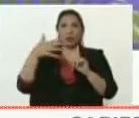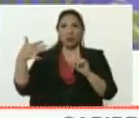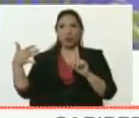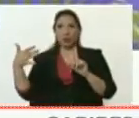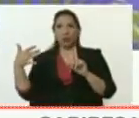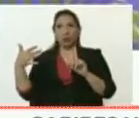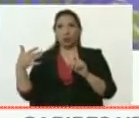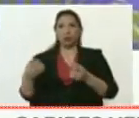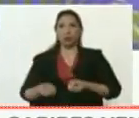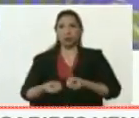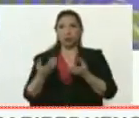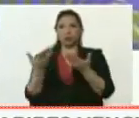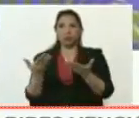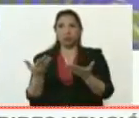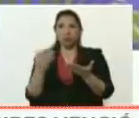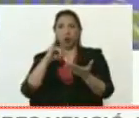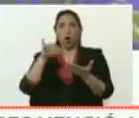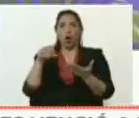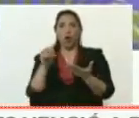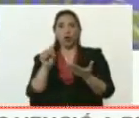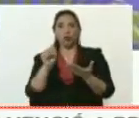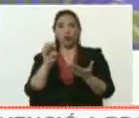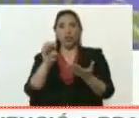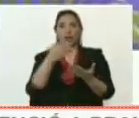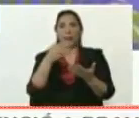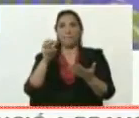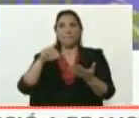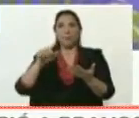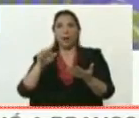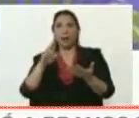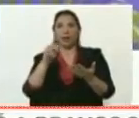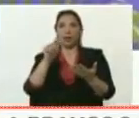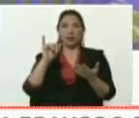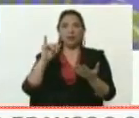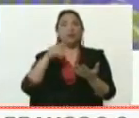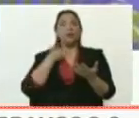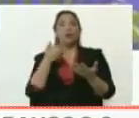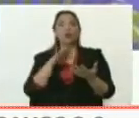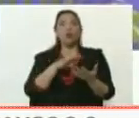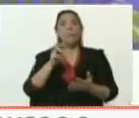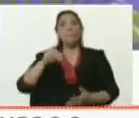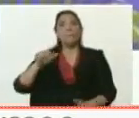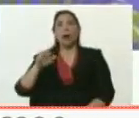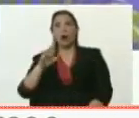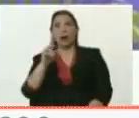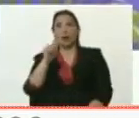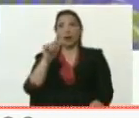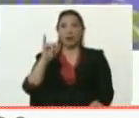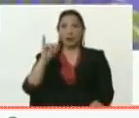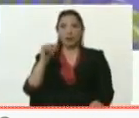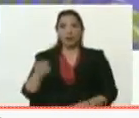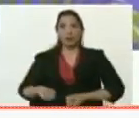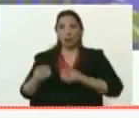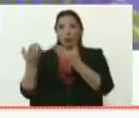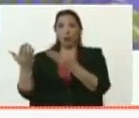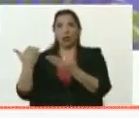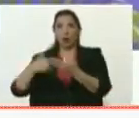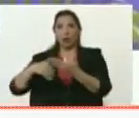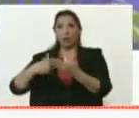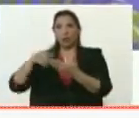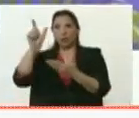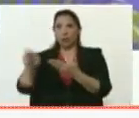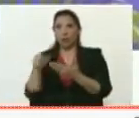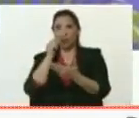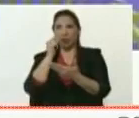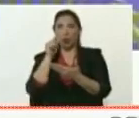se lo regaló a José Martí. Cuando murió Martí, se lo regaló a un argentino